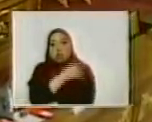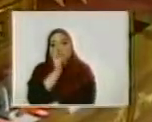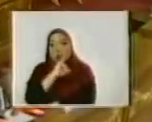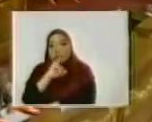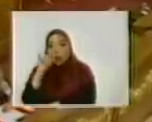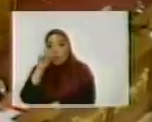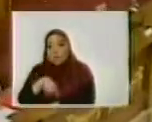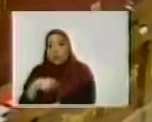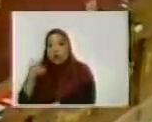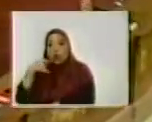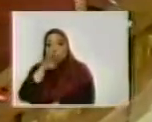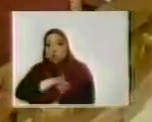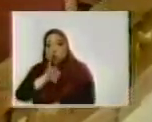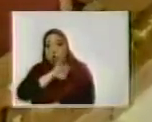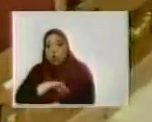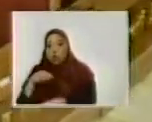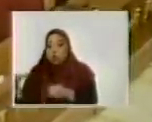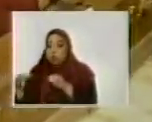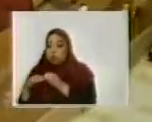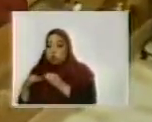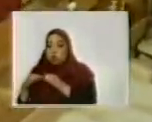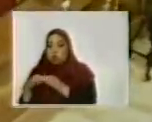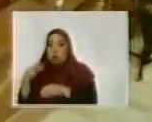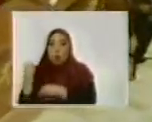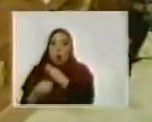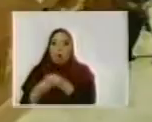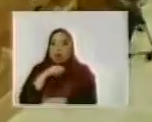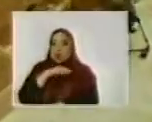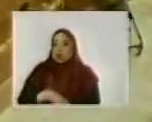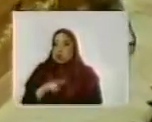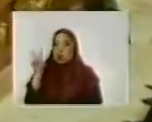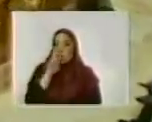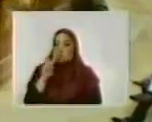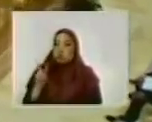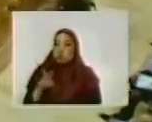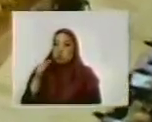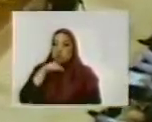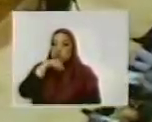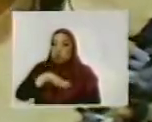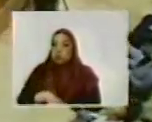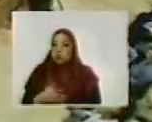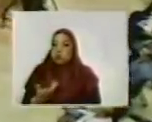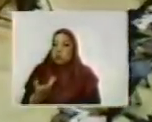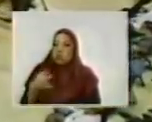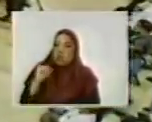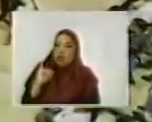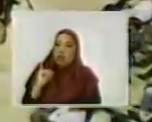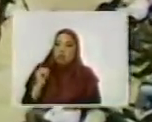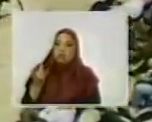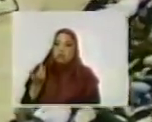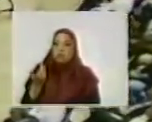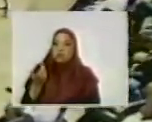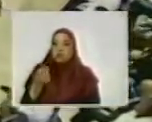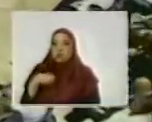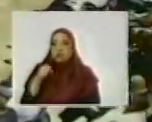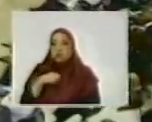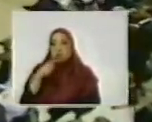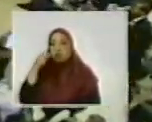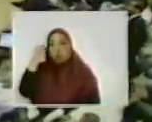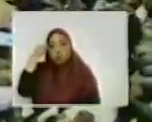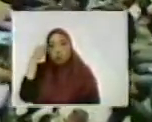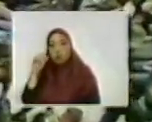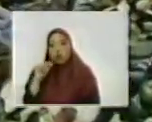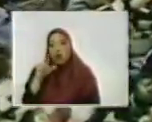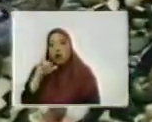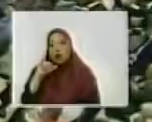para saldar definitivamente cuentas con la historia. Creo que Ali